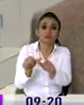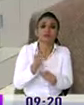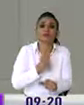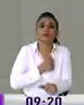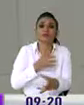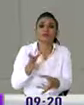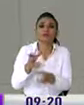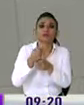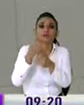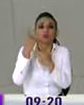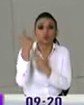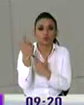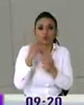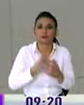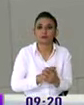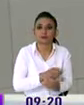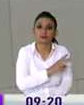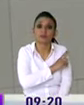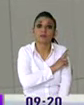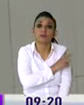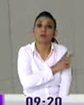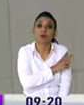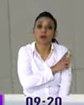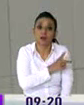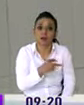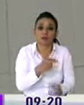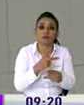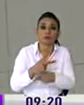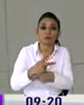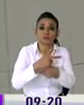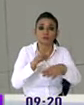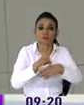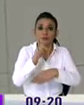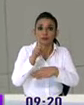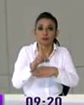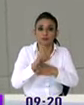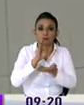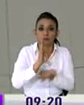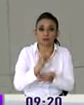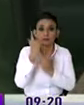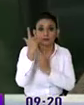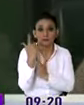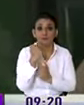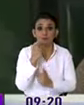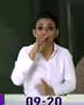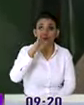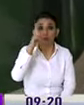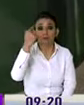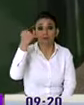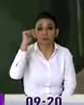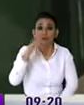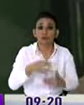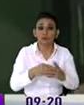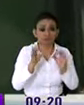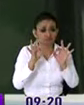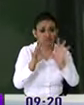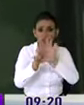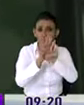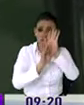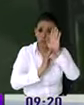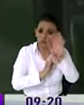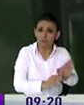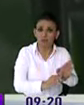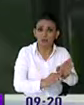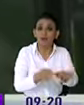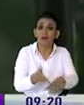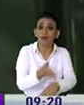Social. El vocal del Consejo Directivo del ISFA aclara que los 41 millones de dólares fueron obtenidos de manera lícita, pues fue